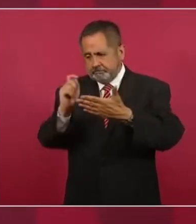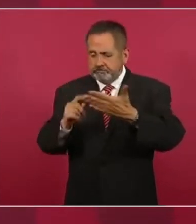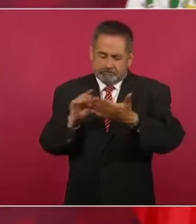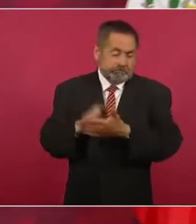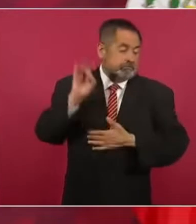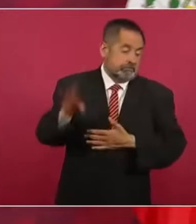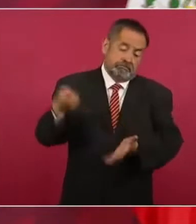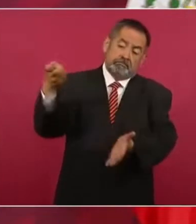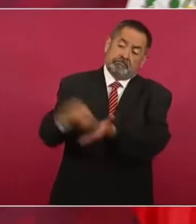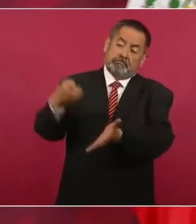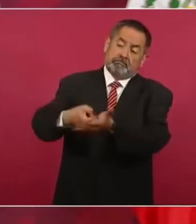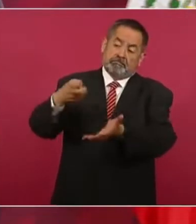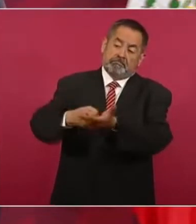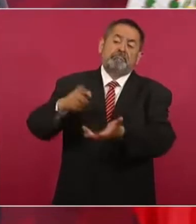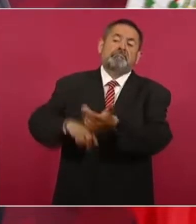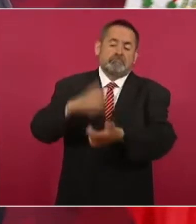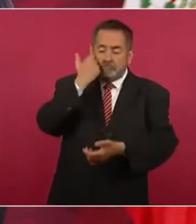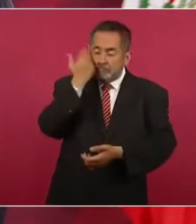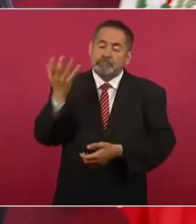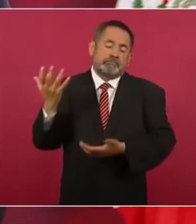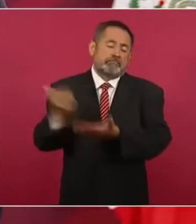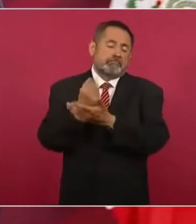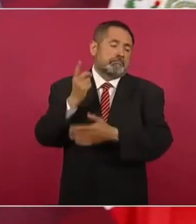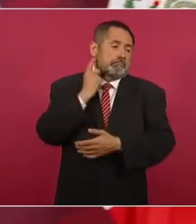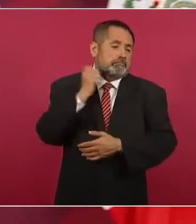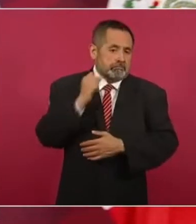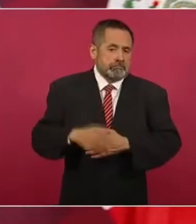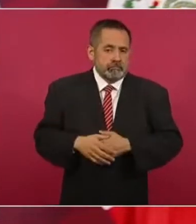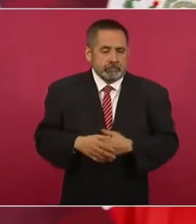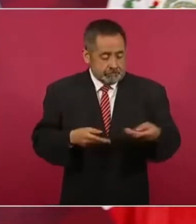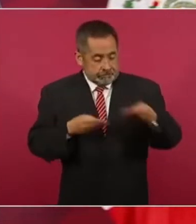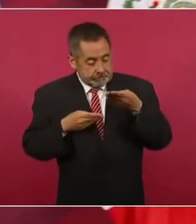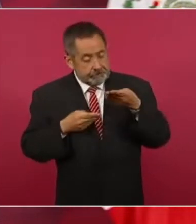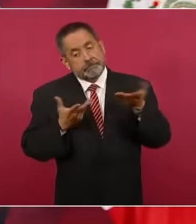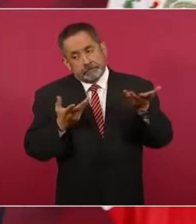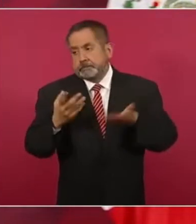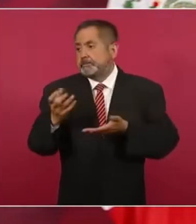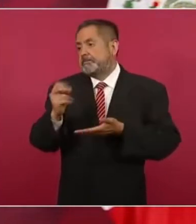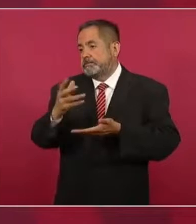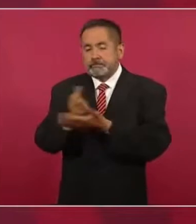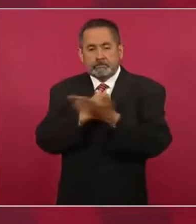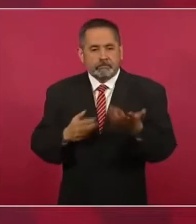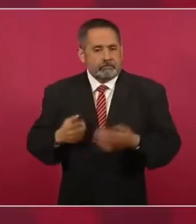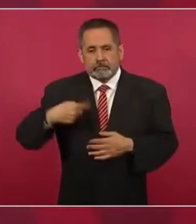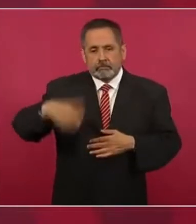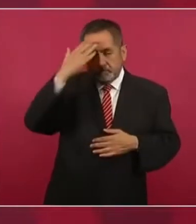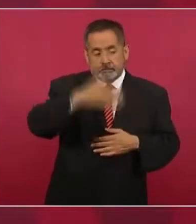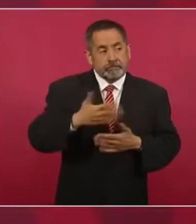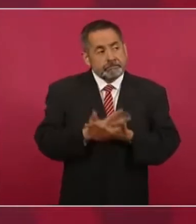Y ya se sabía. estaban esperando el